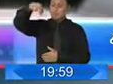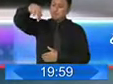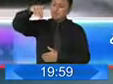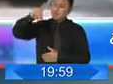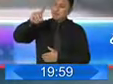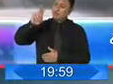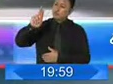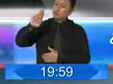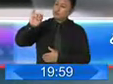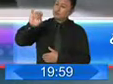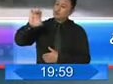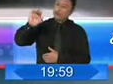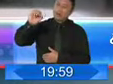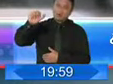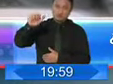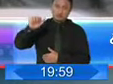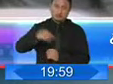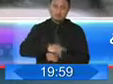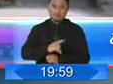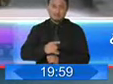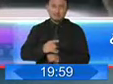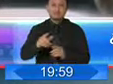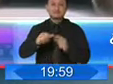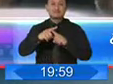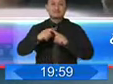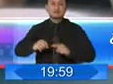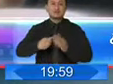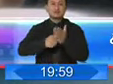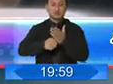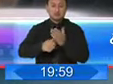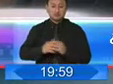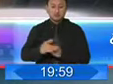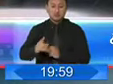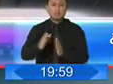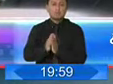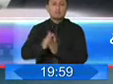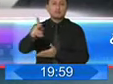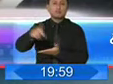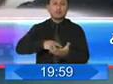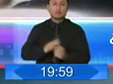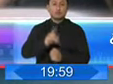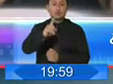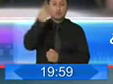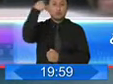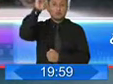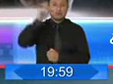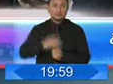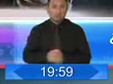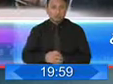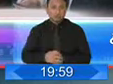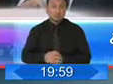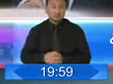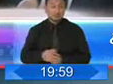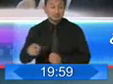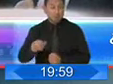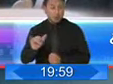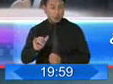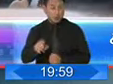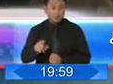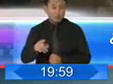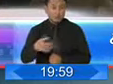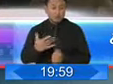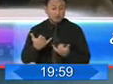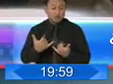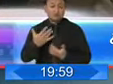demanda presentada por el exministro Esteban Albornoz, que pide una indemnización de $1 millón. También en este mismo caso han entablado